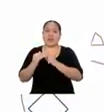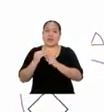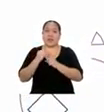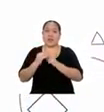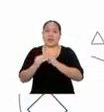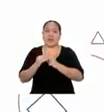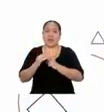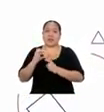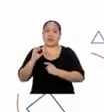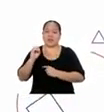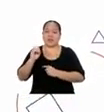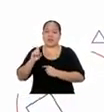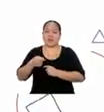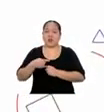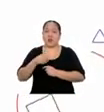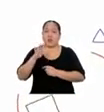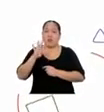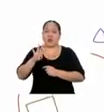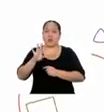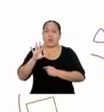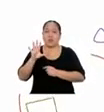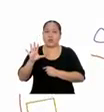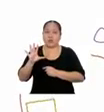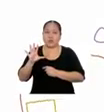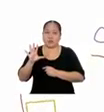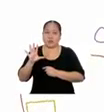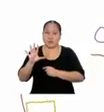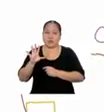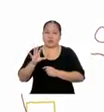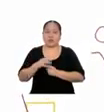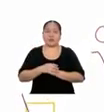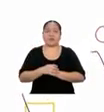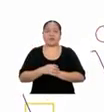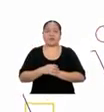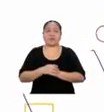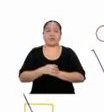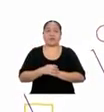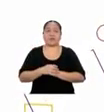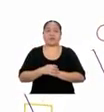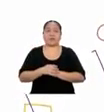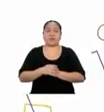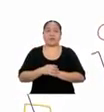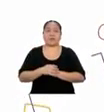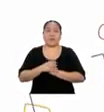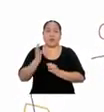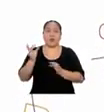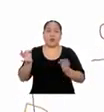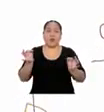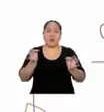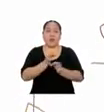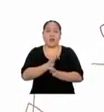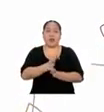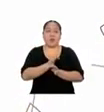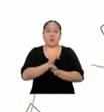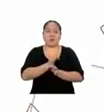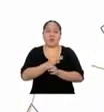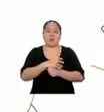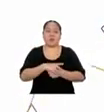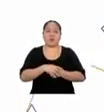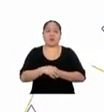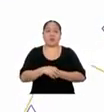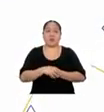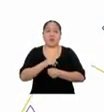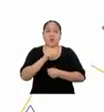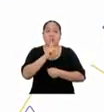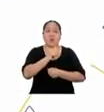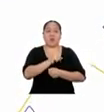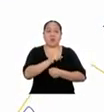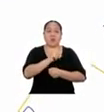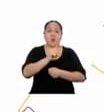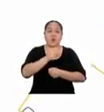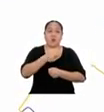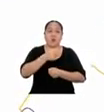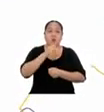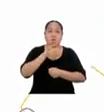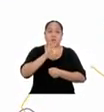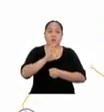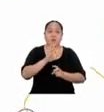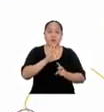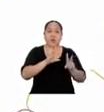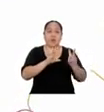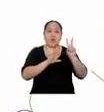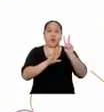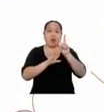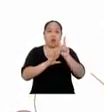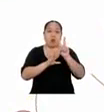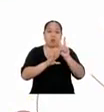decir, 0,45 metros. Entonces, al reemplazar tenemos que 1,5 metros al